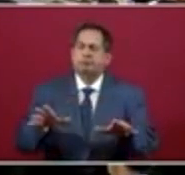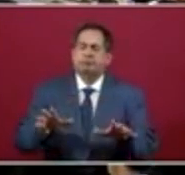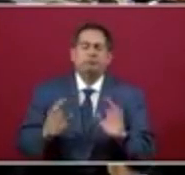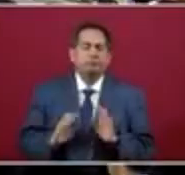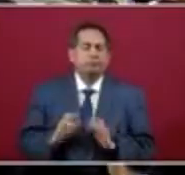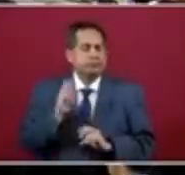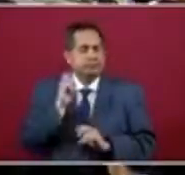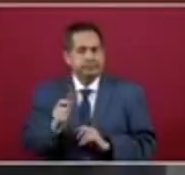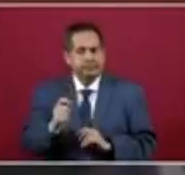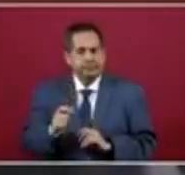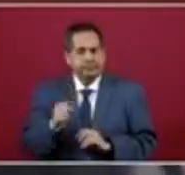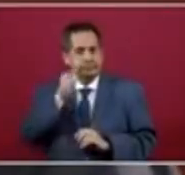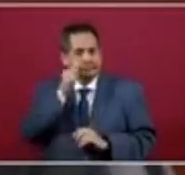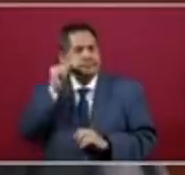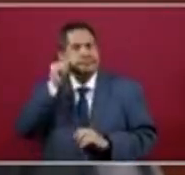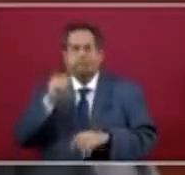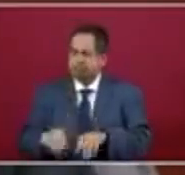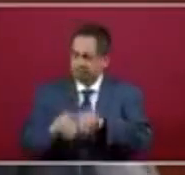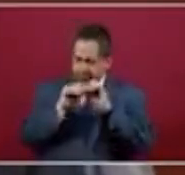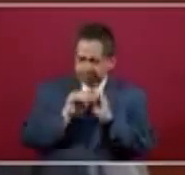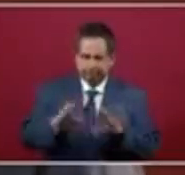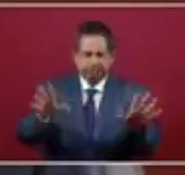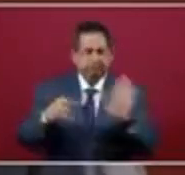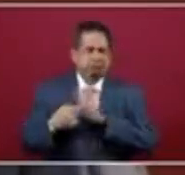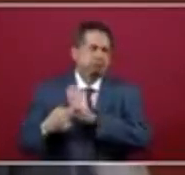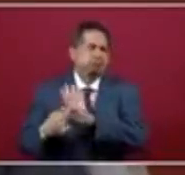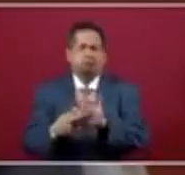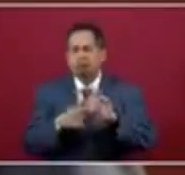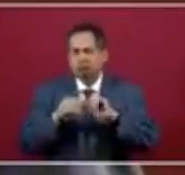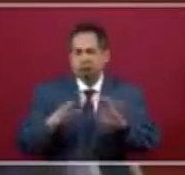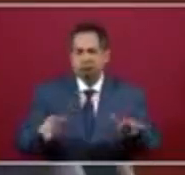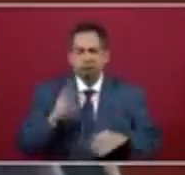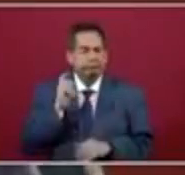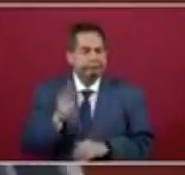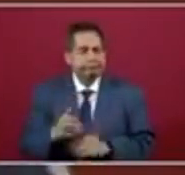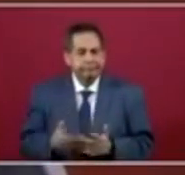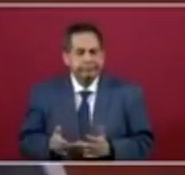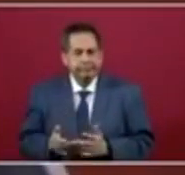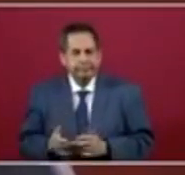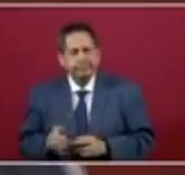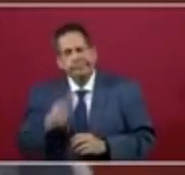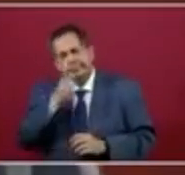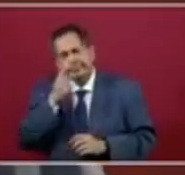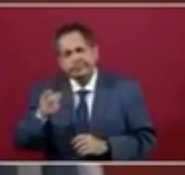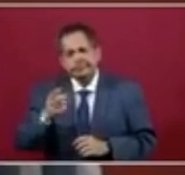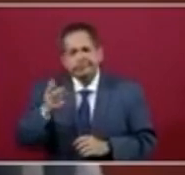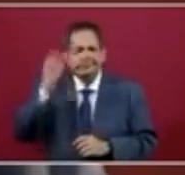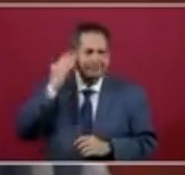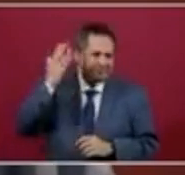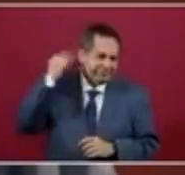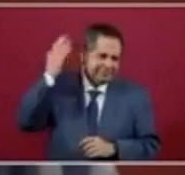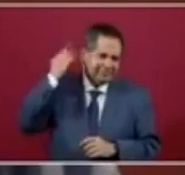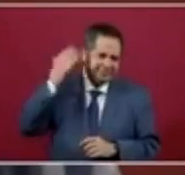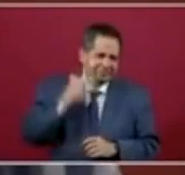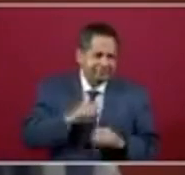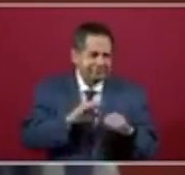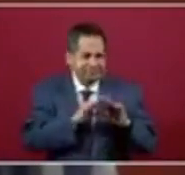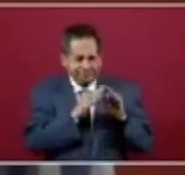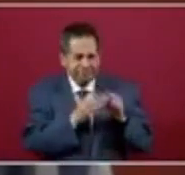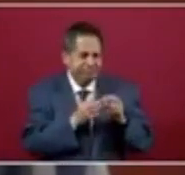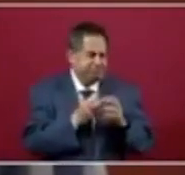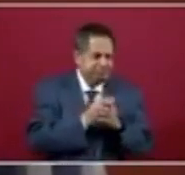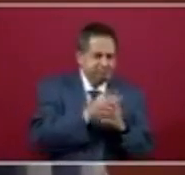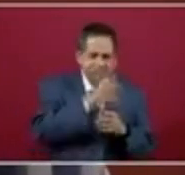con lo que se dio a conocer ayer, que se planteaba, habían esquemas,